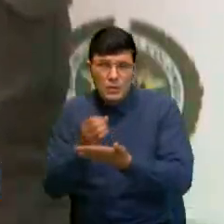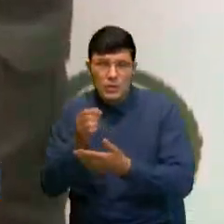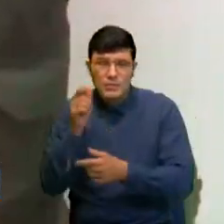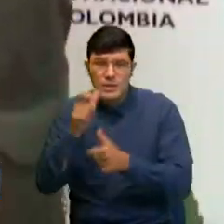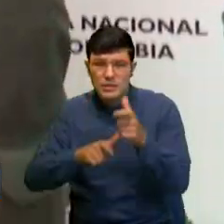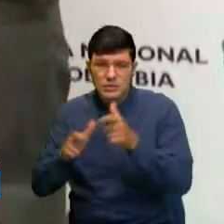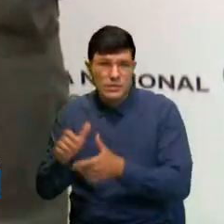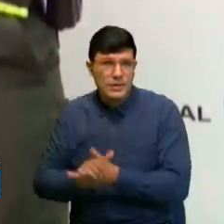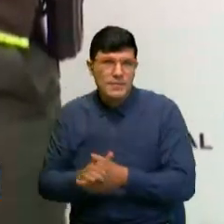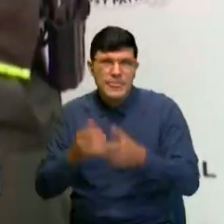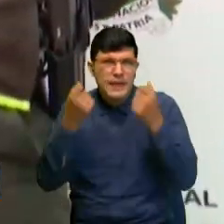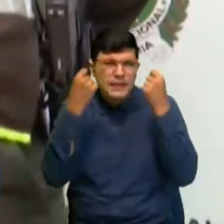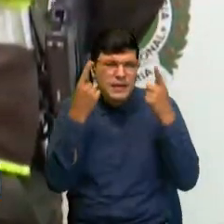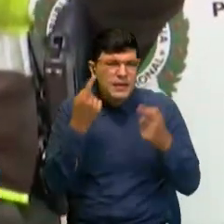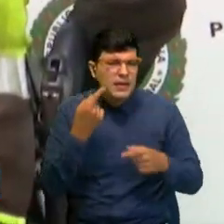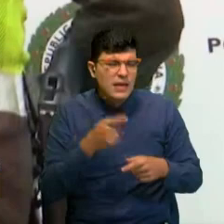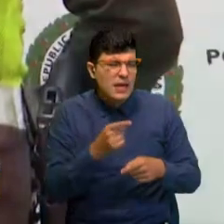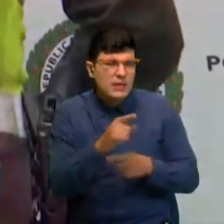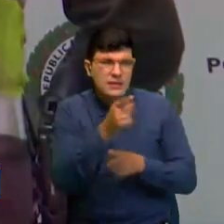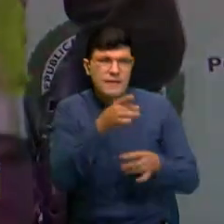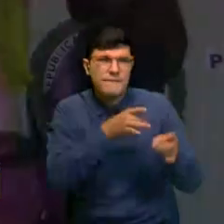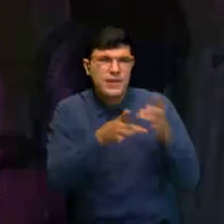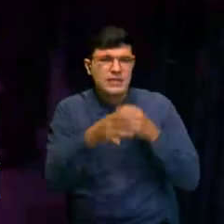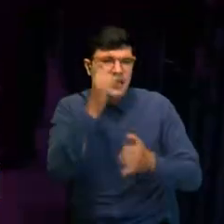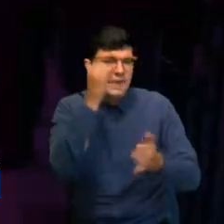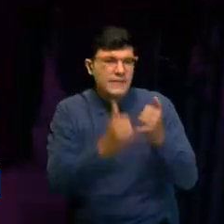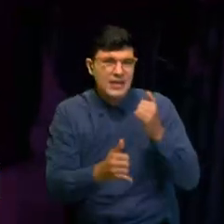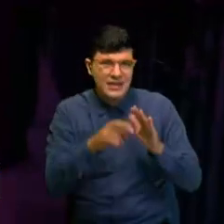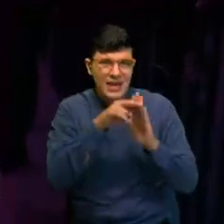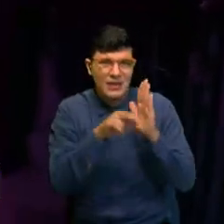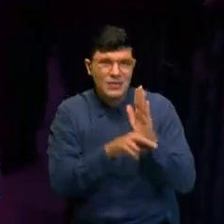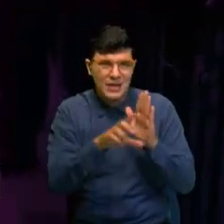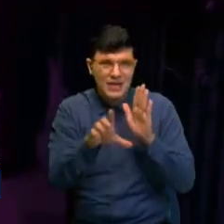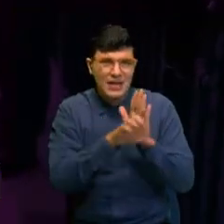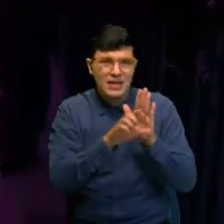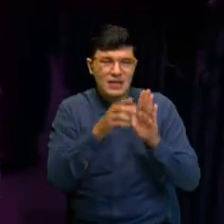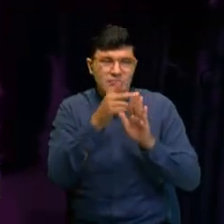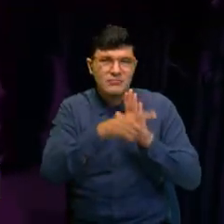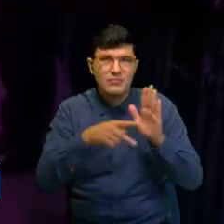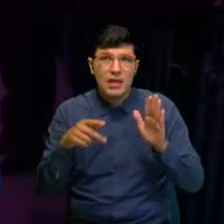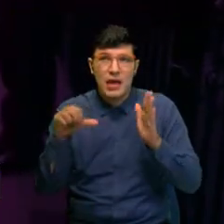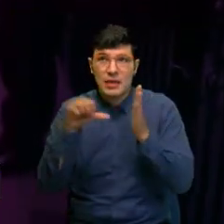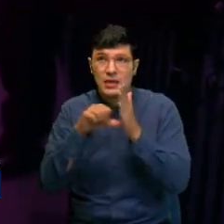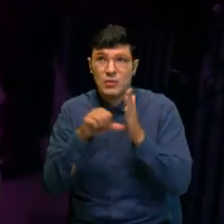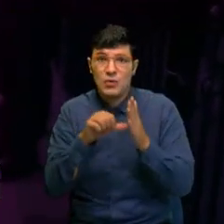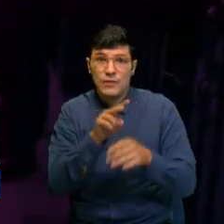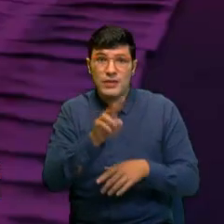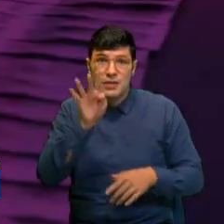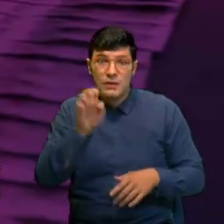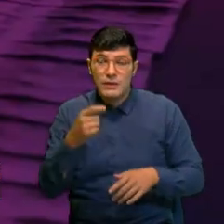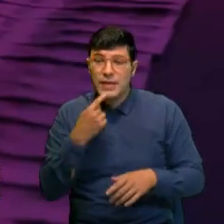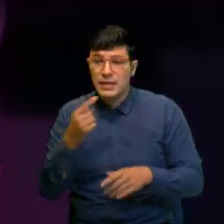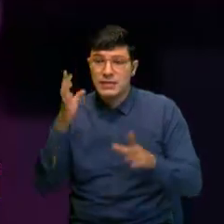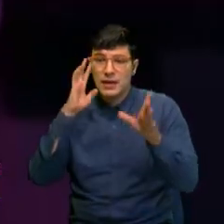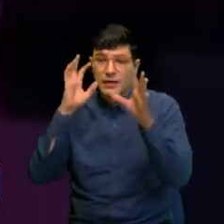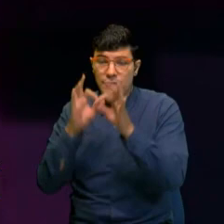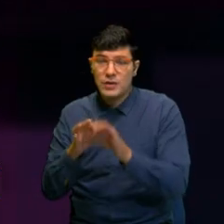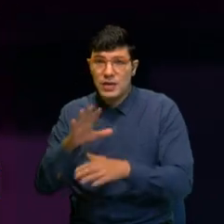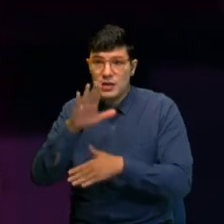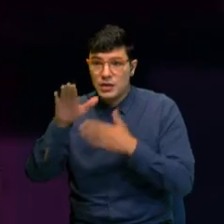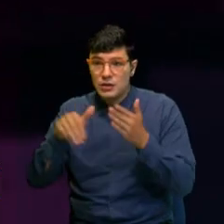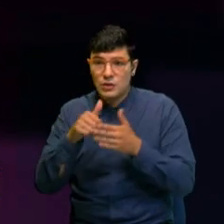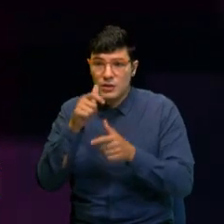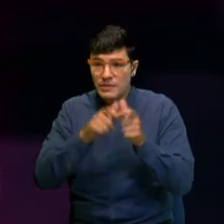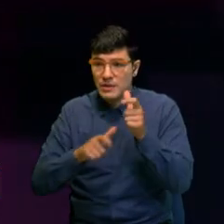el significado del vencimiento de términos, es importante hablar del artículo 29 de la Constitución, el cual hace énfasis en que toda persona que